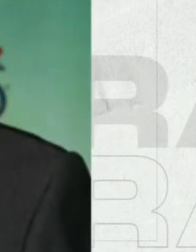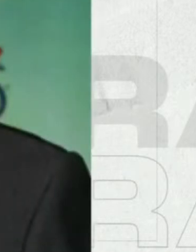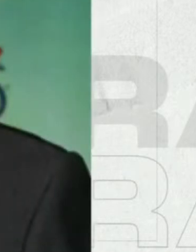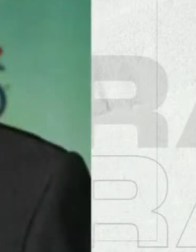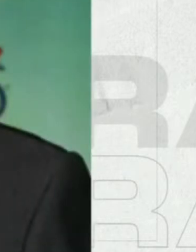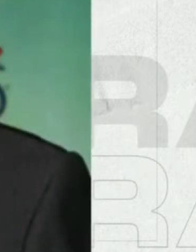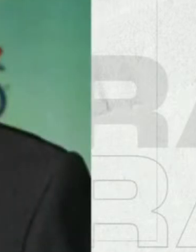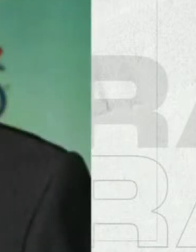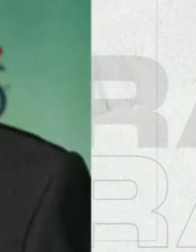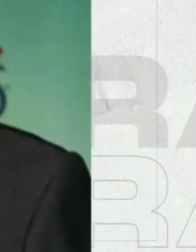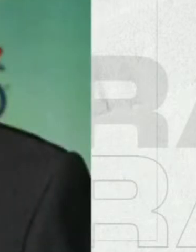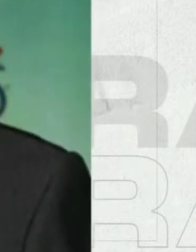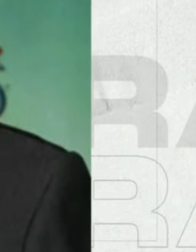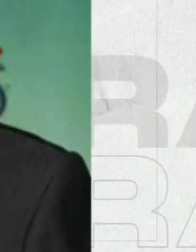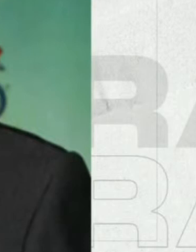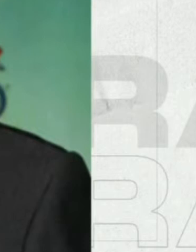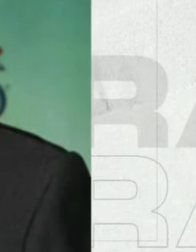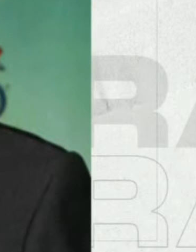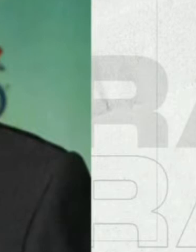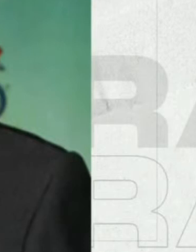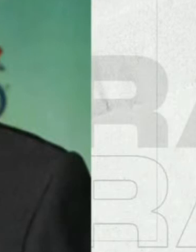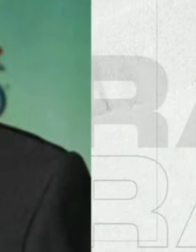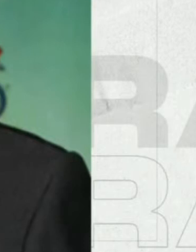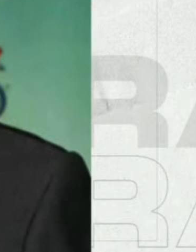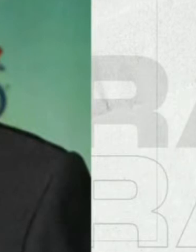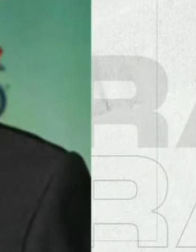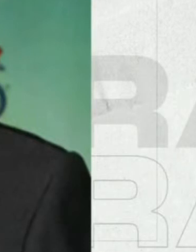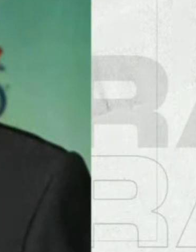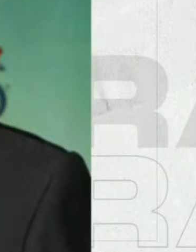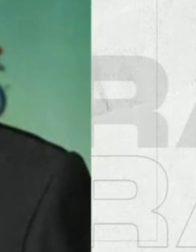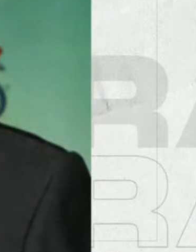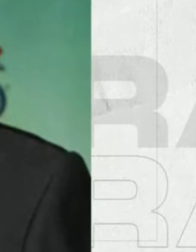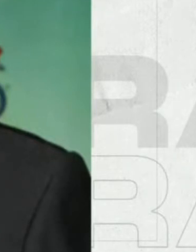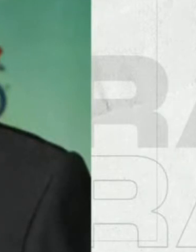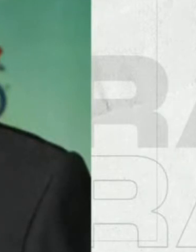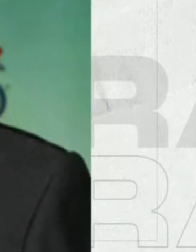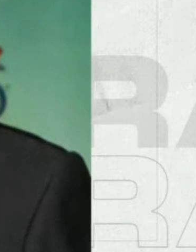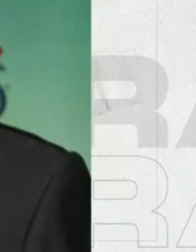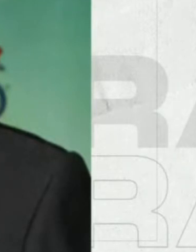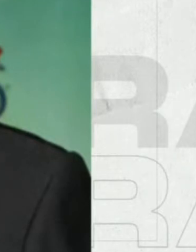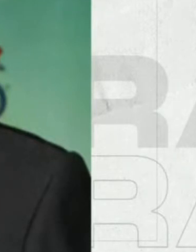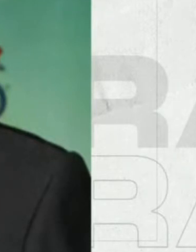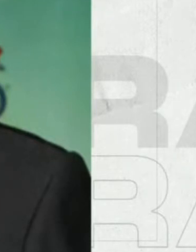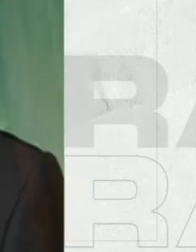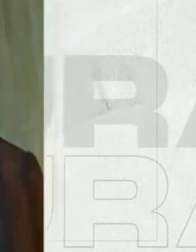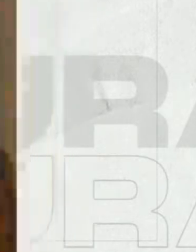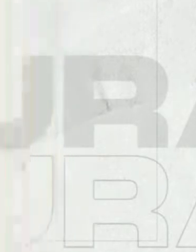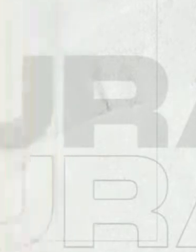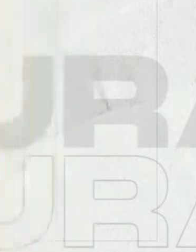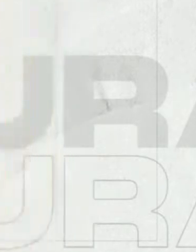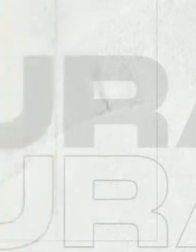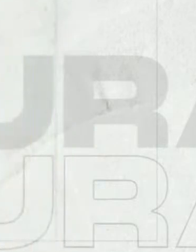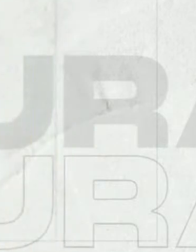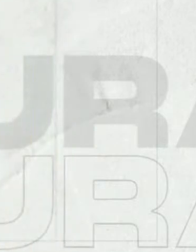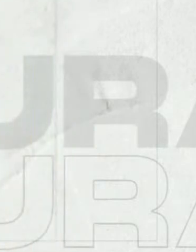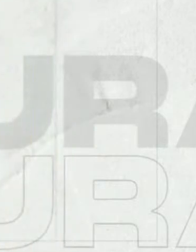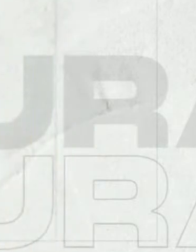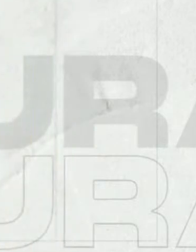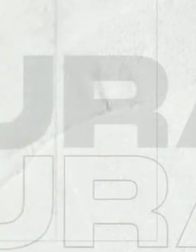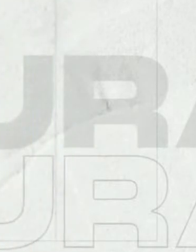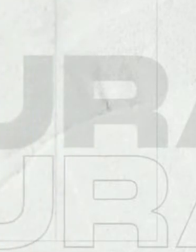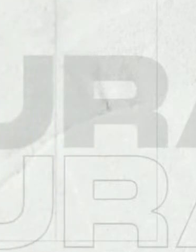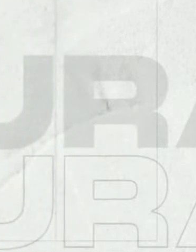Ay, licenciado, perdón. Anúnciese, hombre. Yo creí que era cualquier... Veníamos a ver lo de... ¿Qué pasó con que veníamos? ¿Venía no